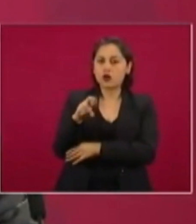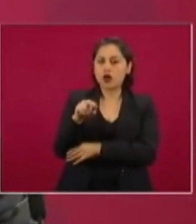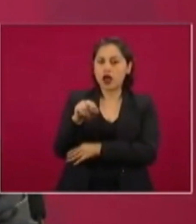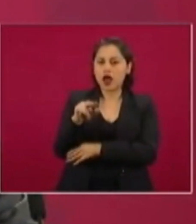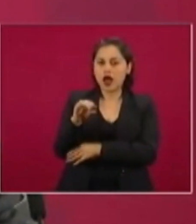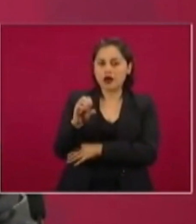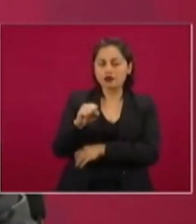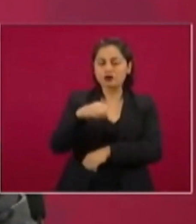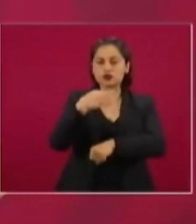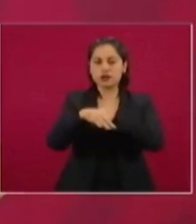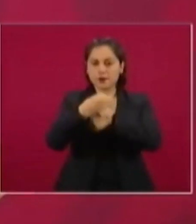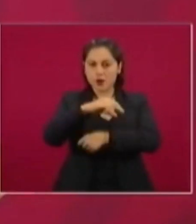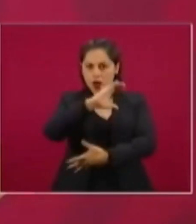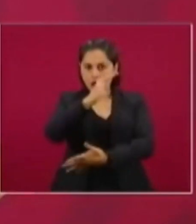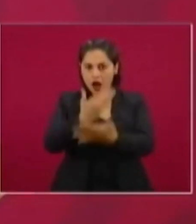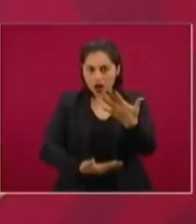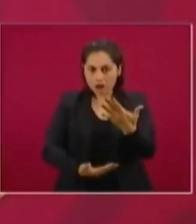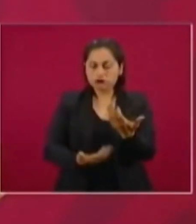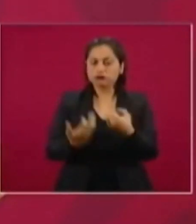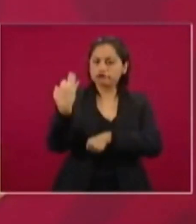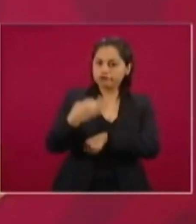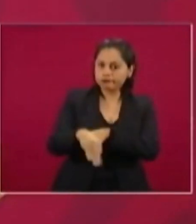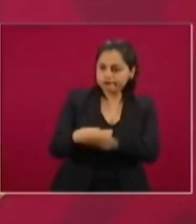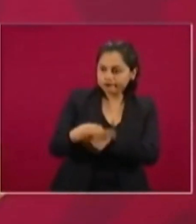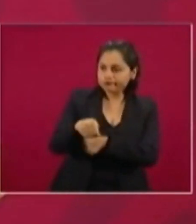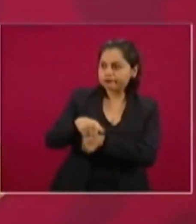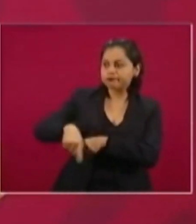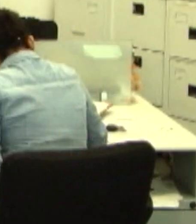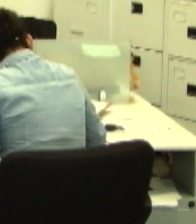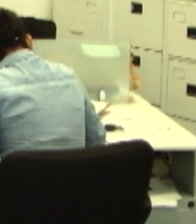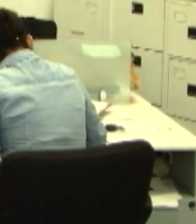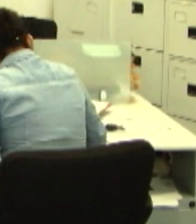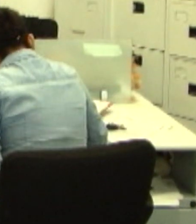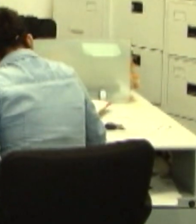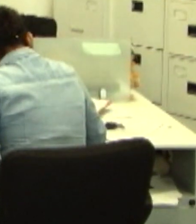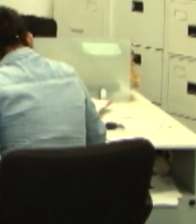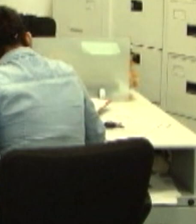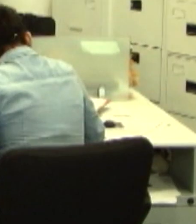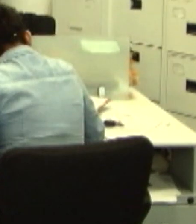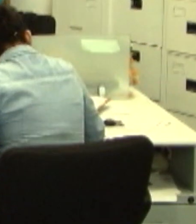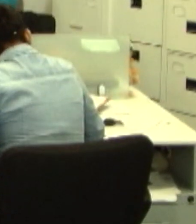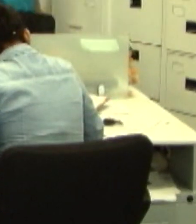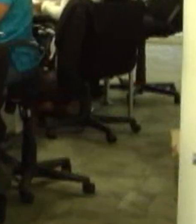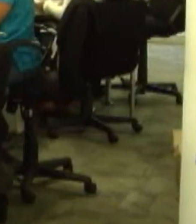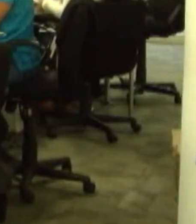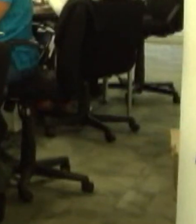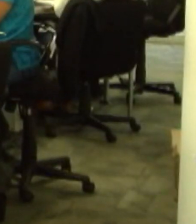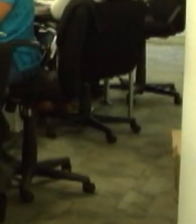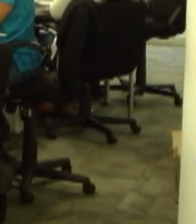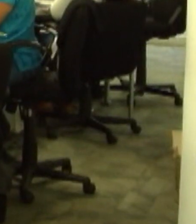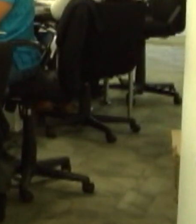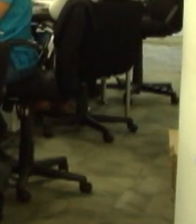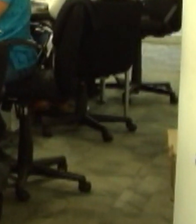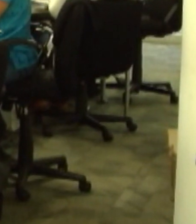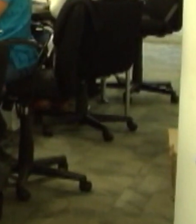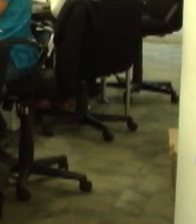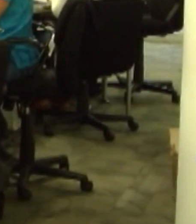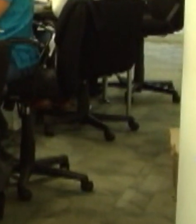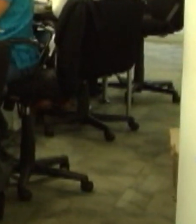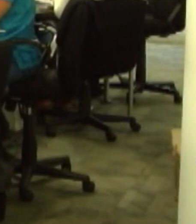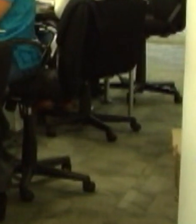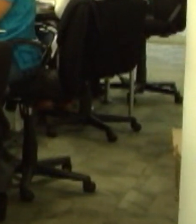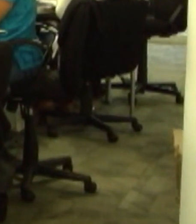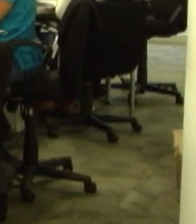la subcontratación, la simulación de relaciones laborales y regular el outsourcing. Expertos indican que